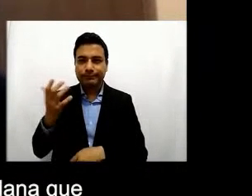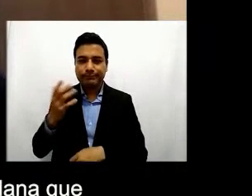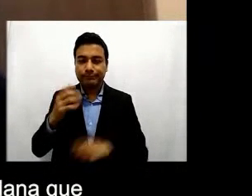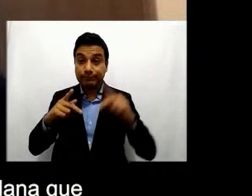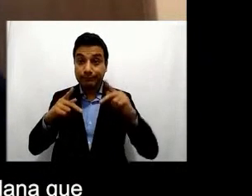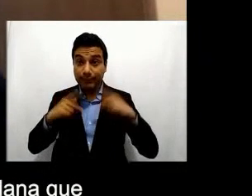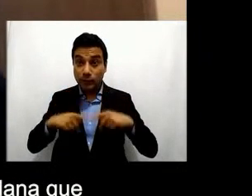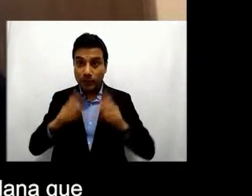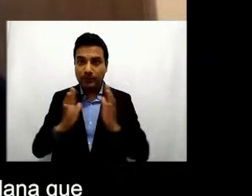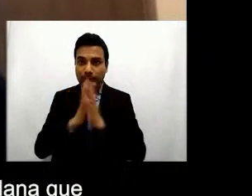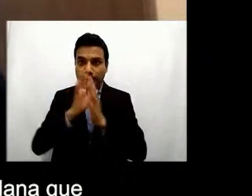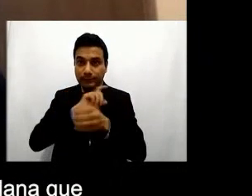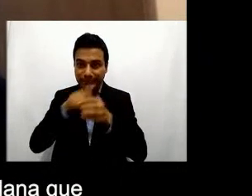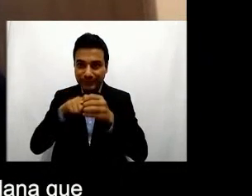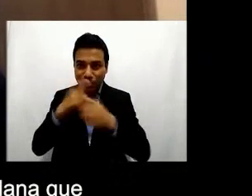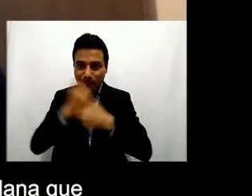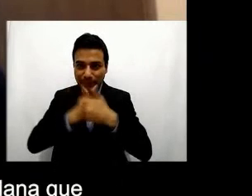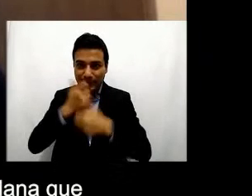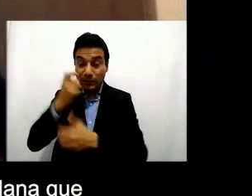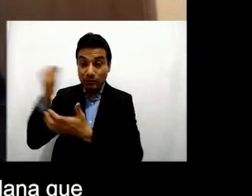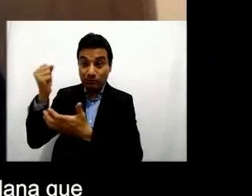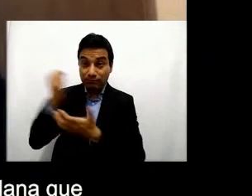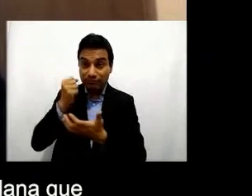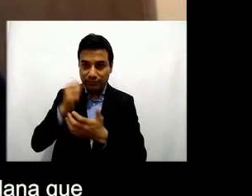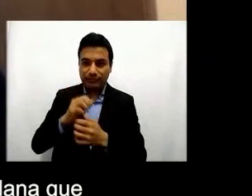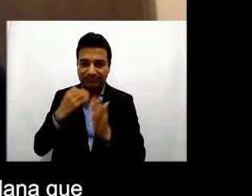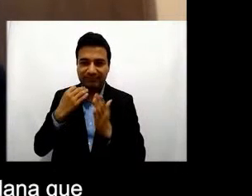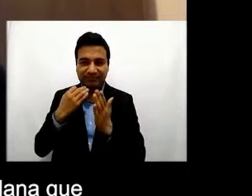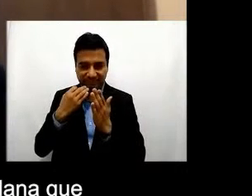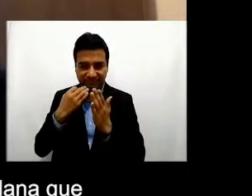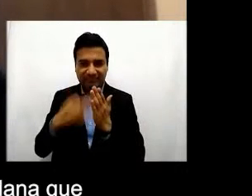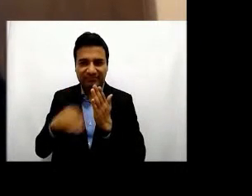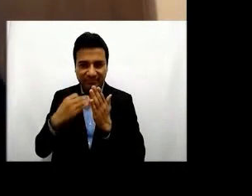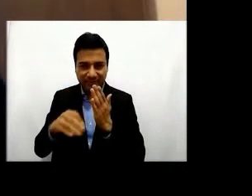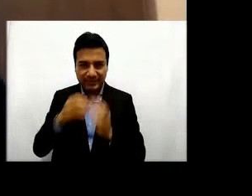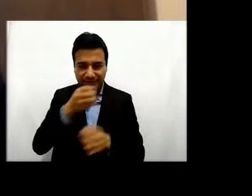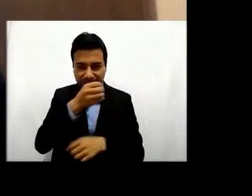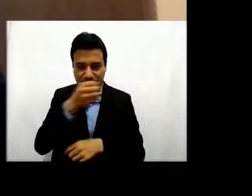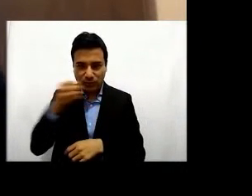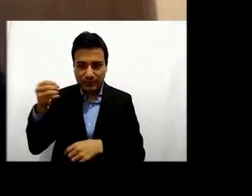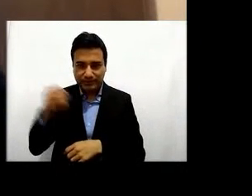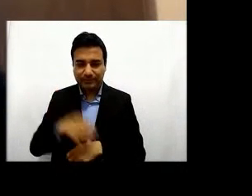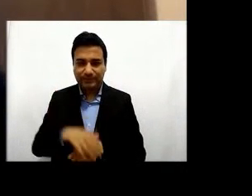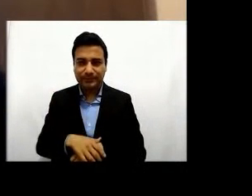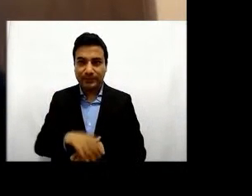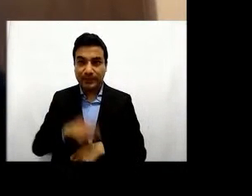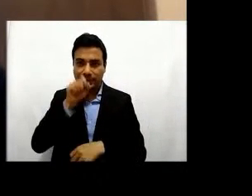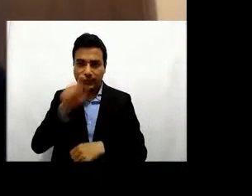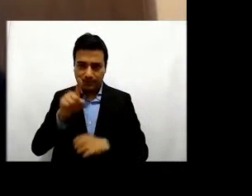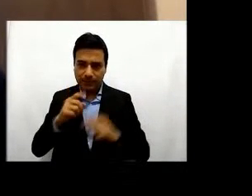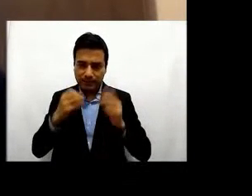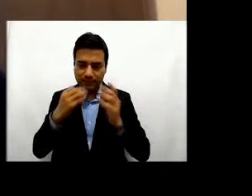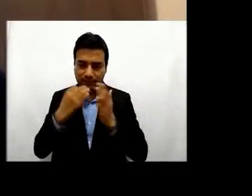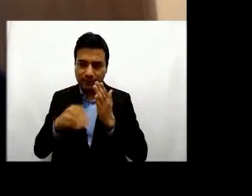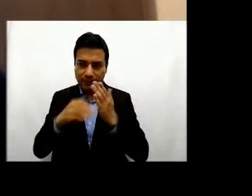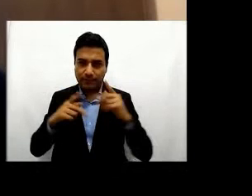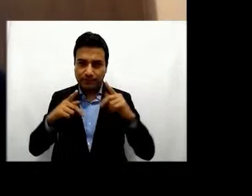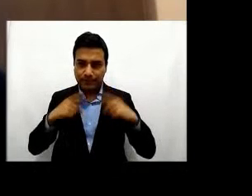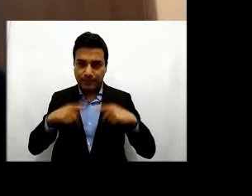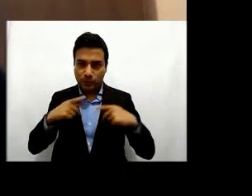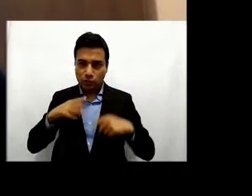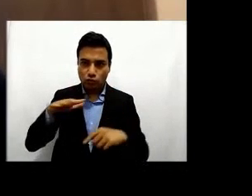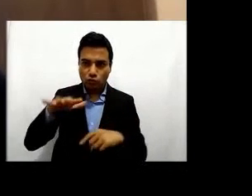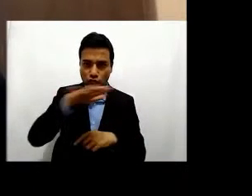de organización ciudadana que pudiera ser mancuerna con gobierno para hacer frente a este problema,